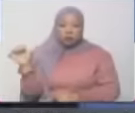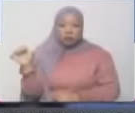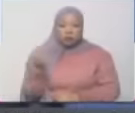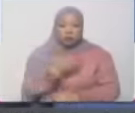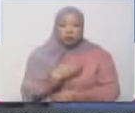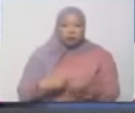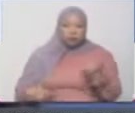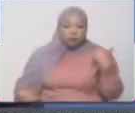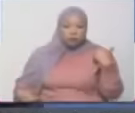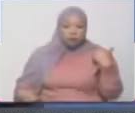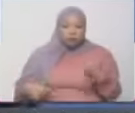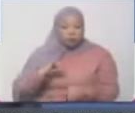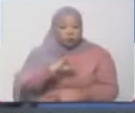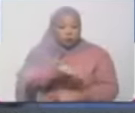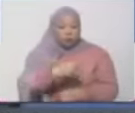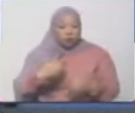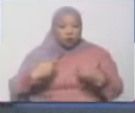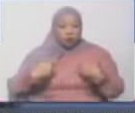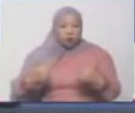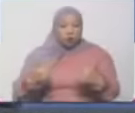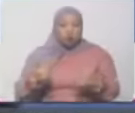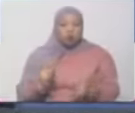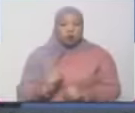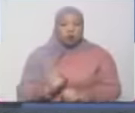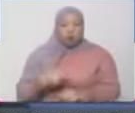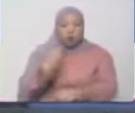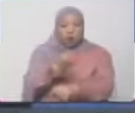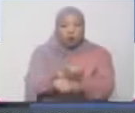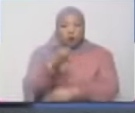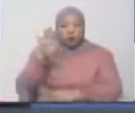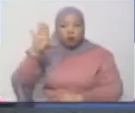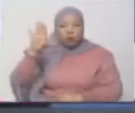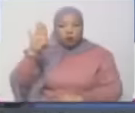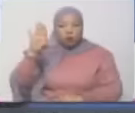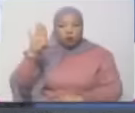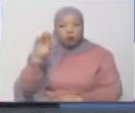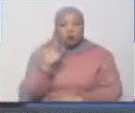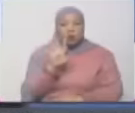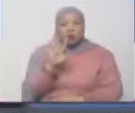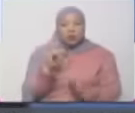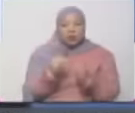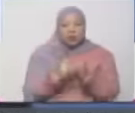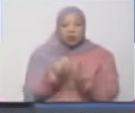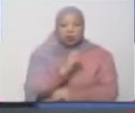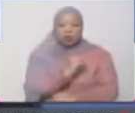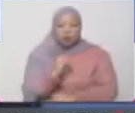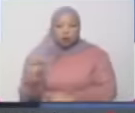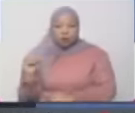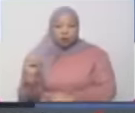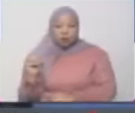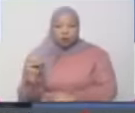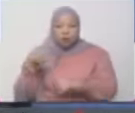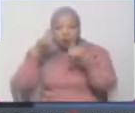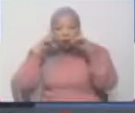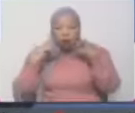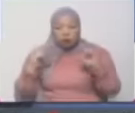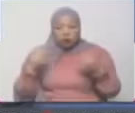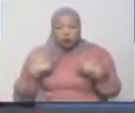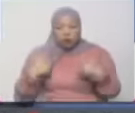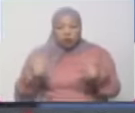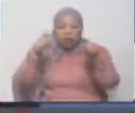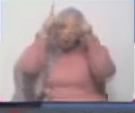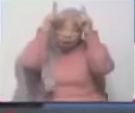presidente, a través de la Universidad de Ciencias de la Salud, logró juramentar y graduar más de 5.000 profesionales de la salud. Esos